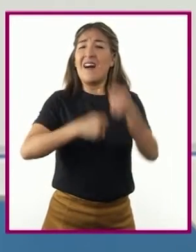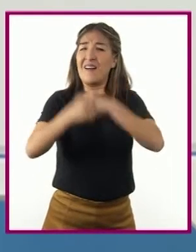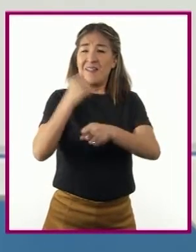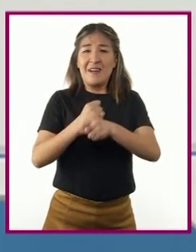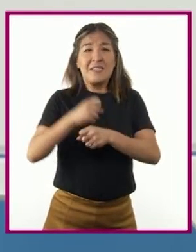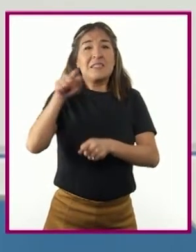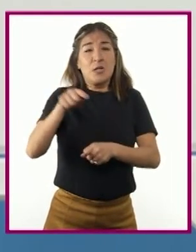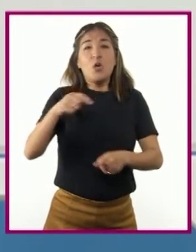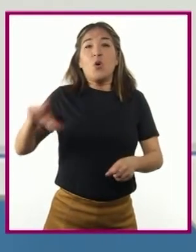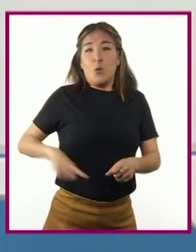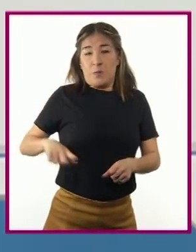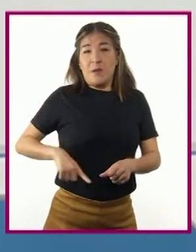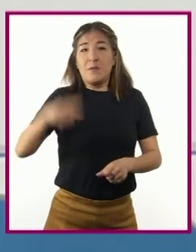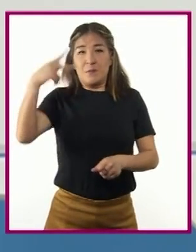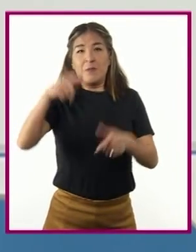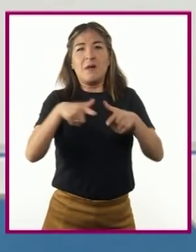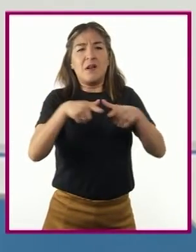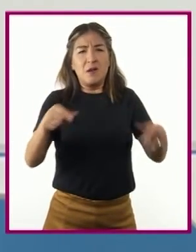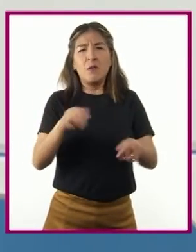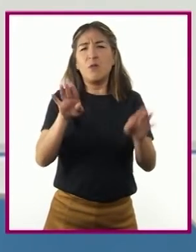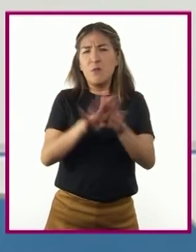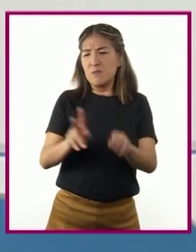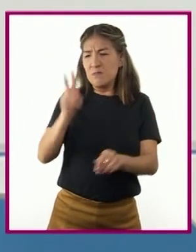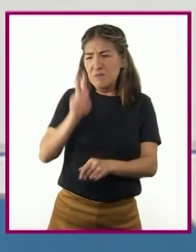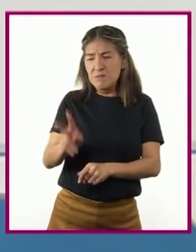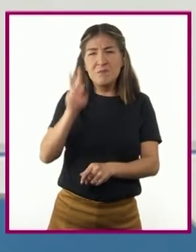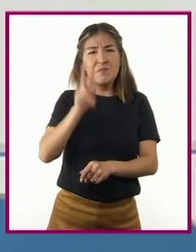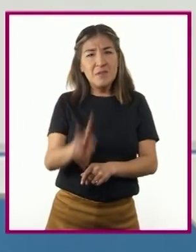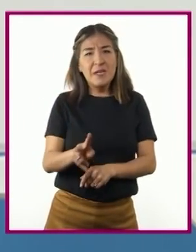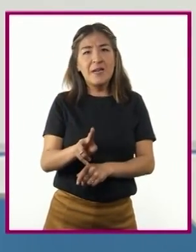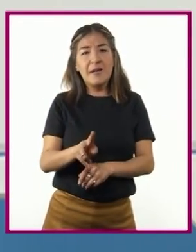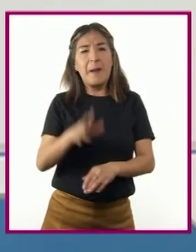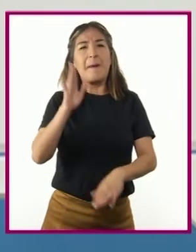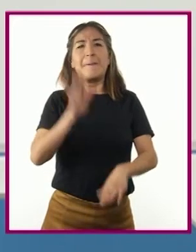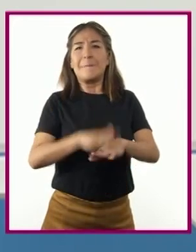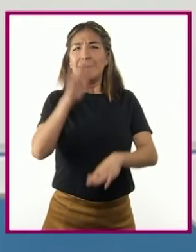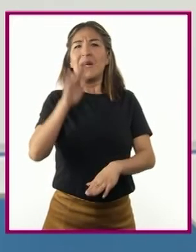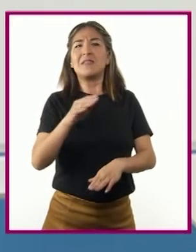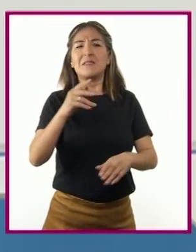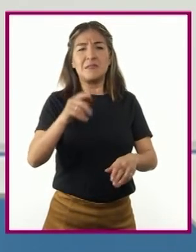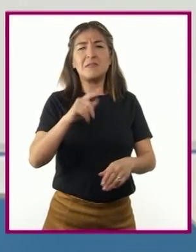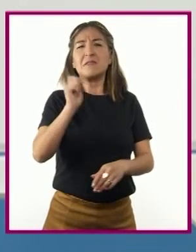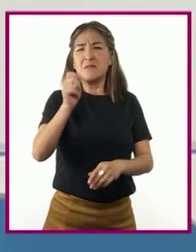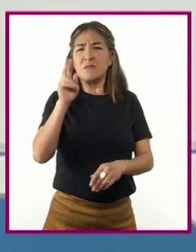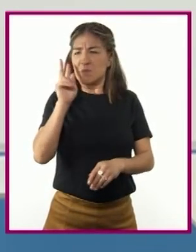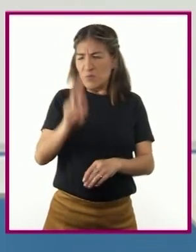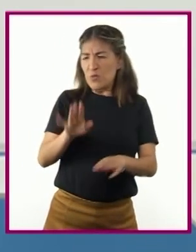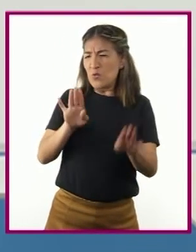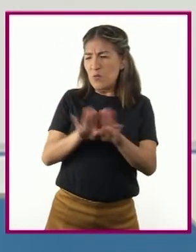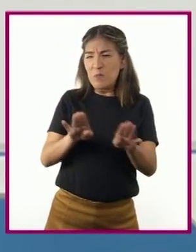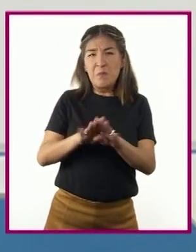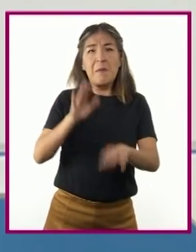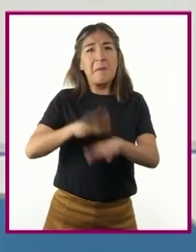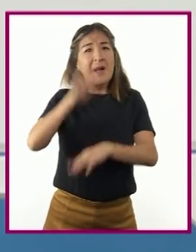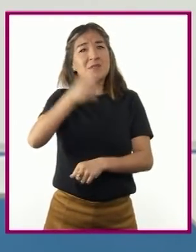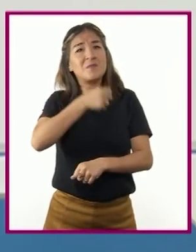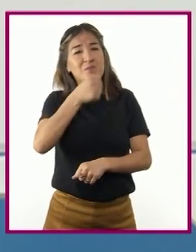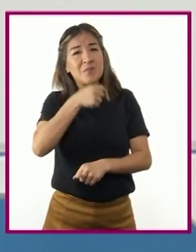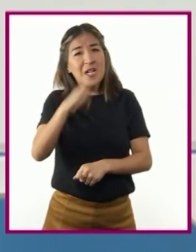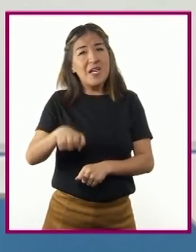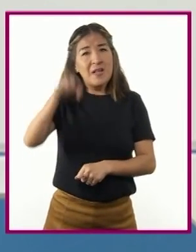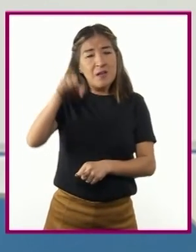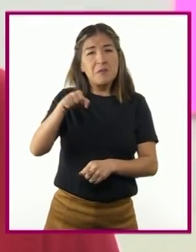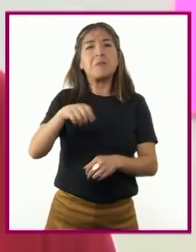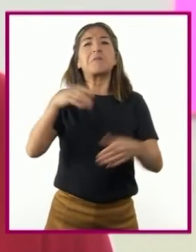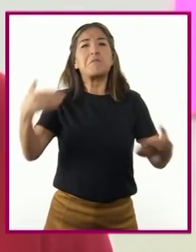el gobierno japonés comenzó a notar que cada vez había menos nacimientos y que su población empezaba a